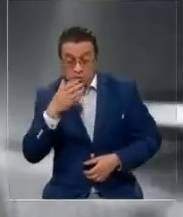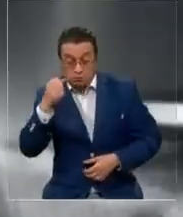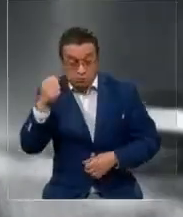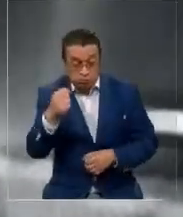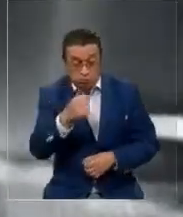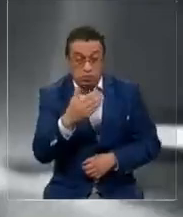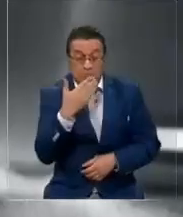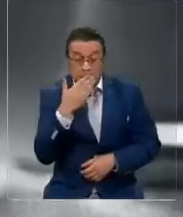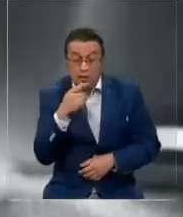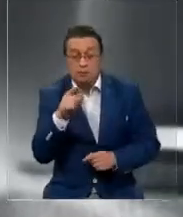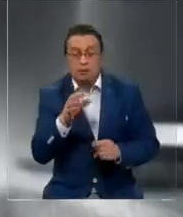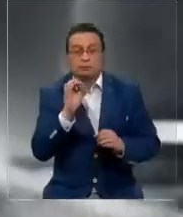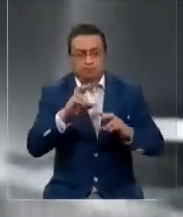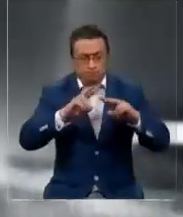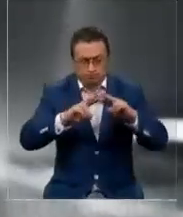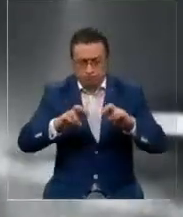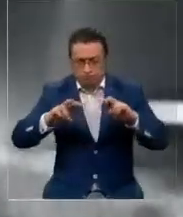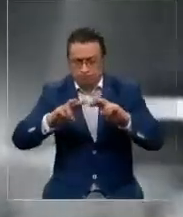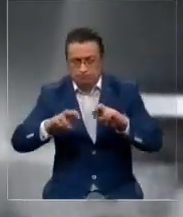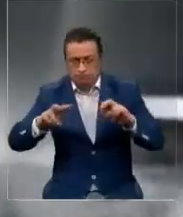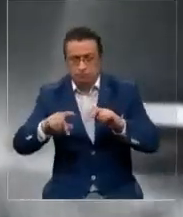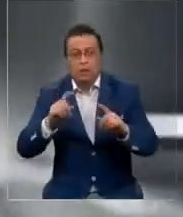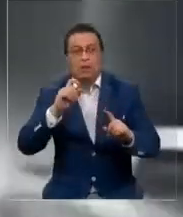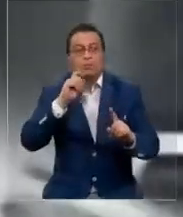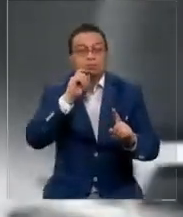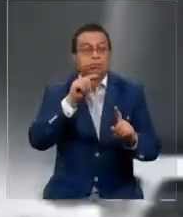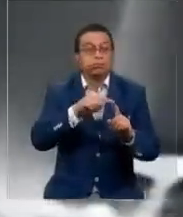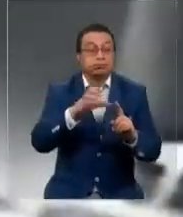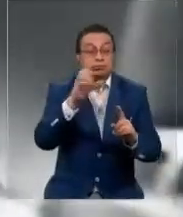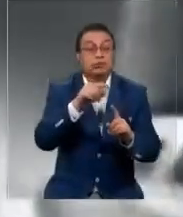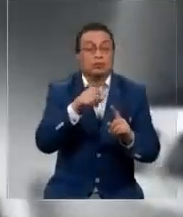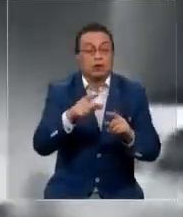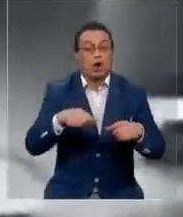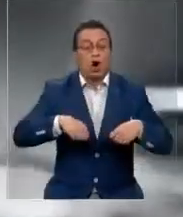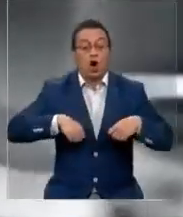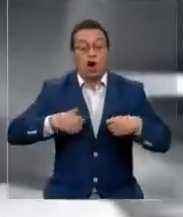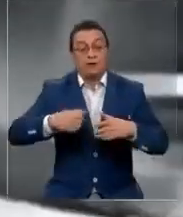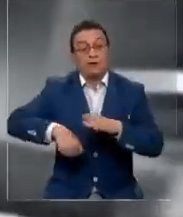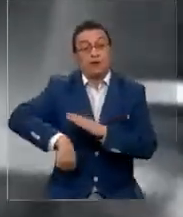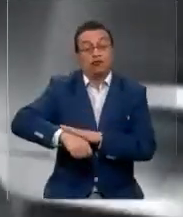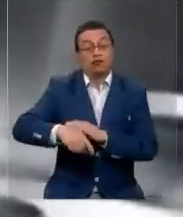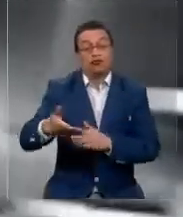paradero de los autores de este delito, que terminó cobrando la vida de un joven futbolista.